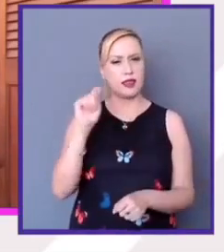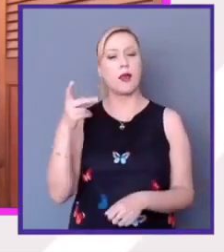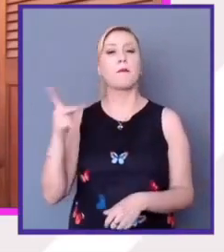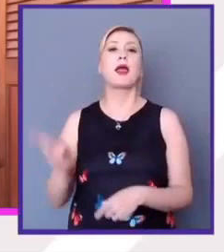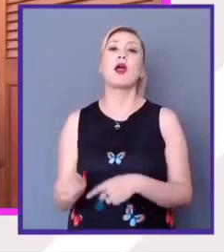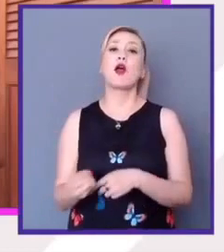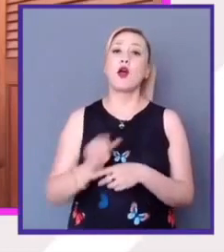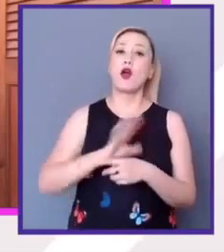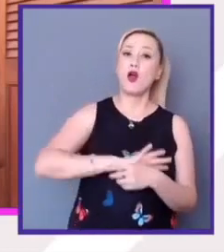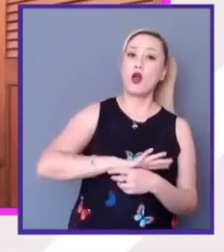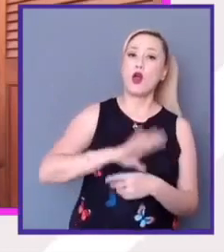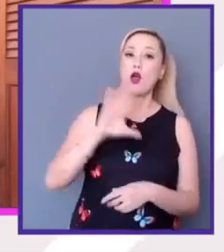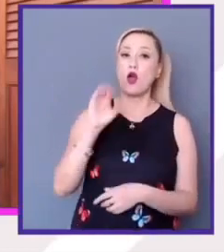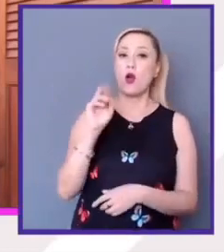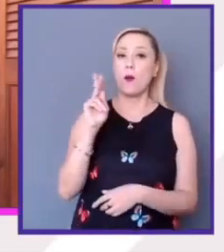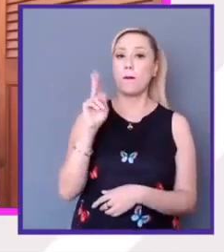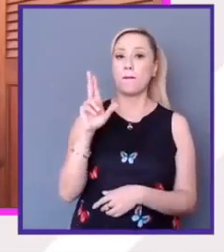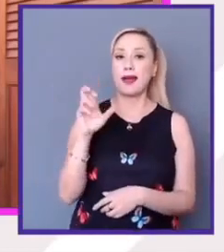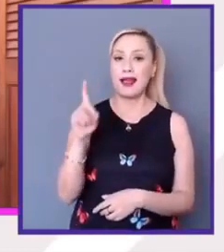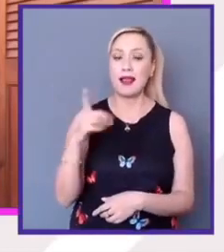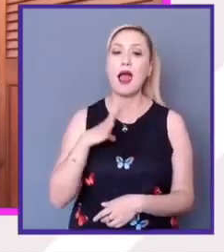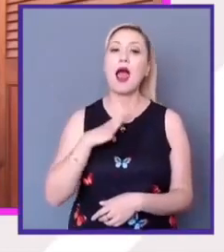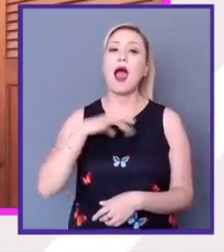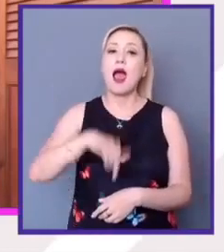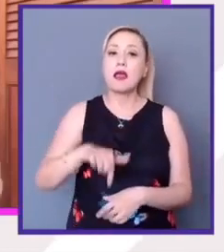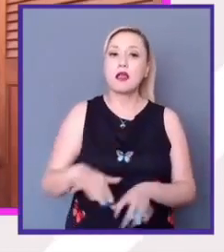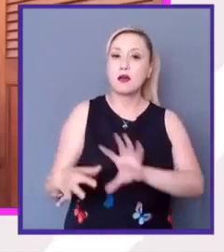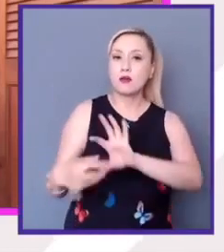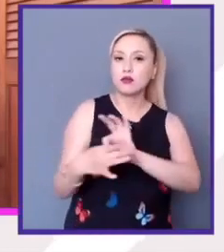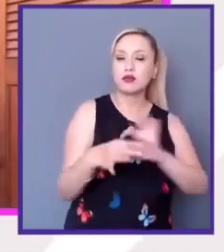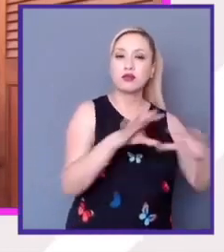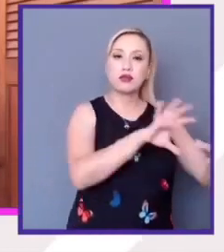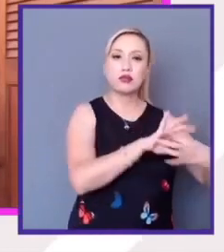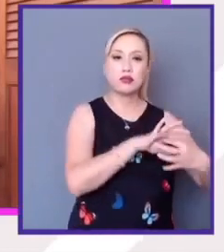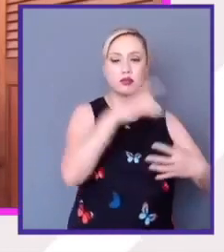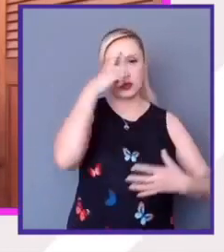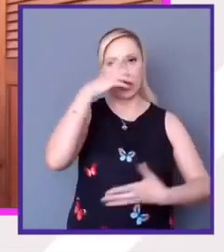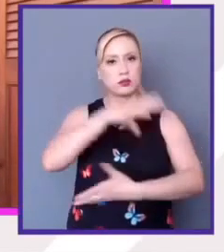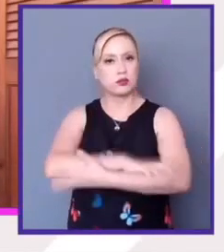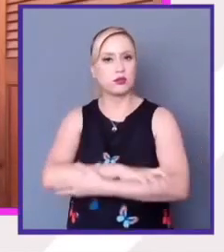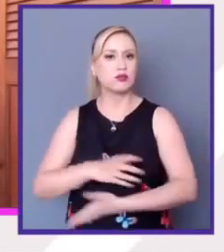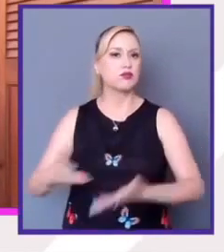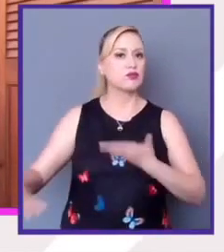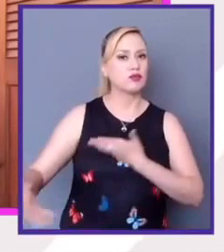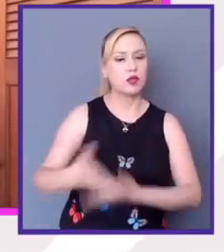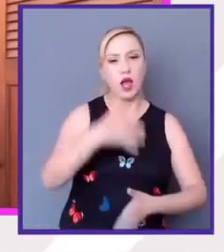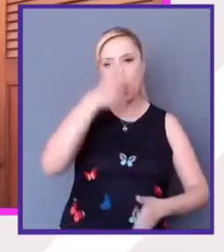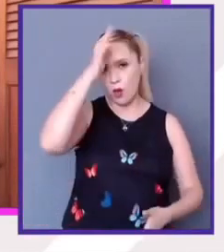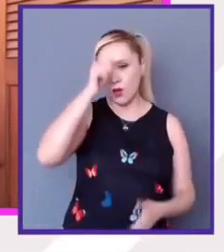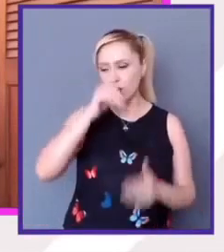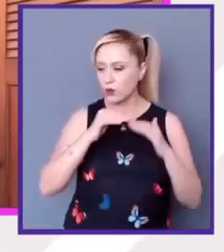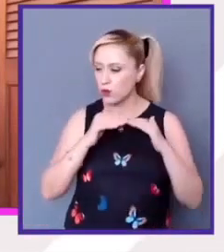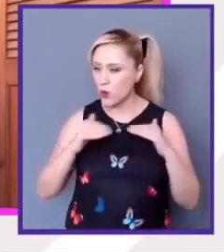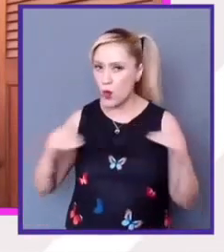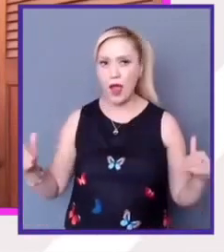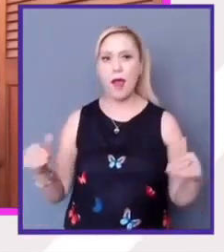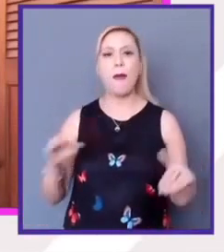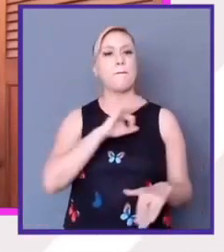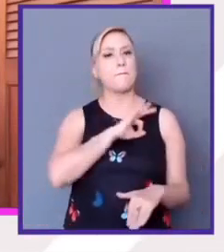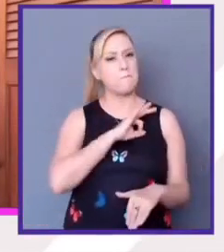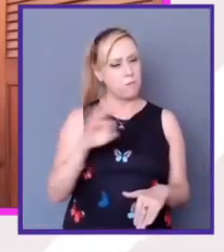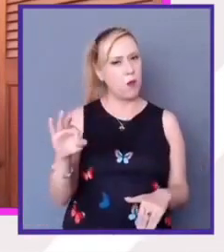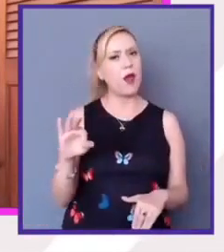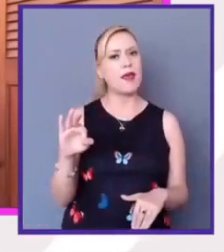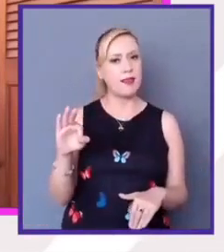la Discriminación una plataforma para poder justo acercar a las empresas de este gran acuerdo sobre el trato igualitario y que puedan efectivamente, como